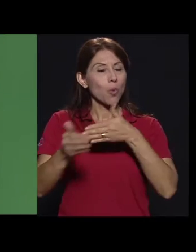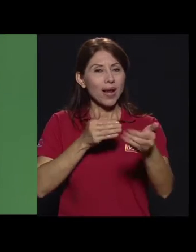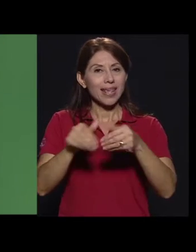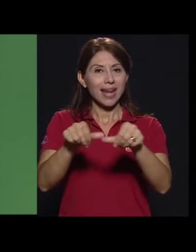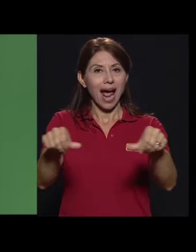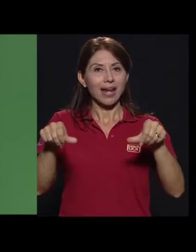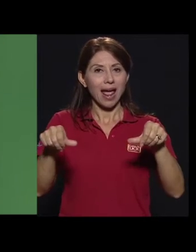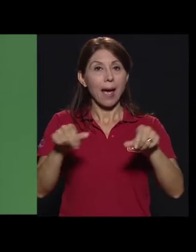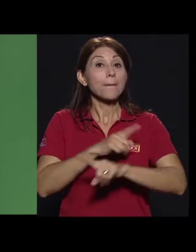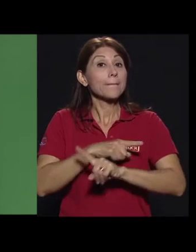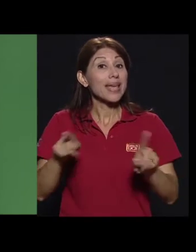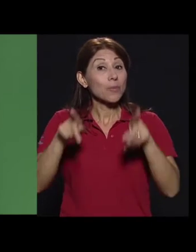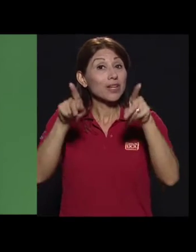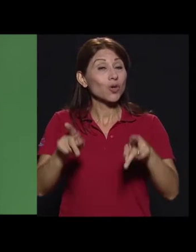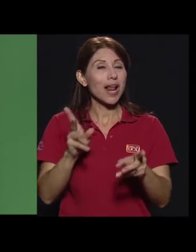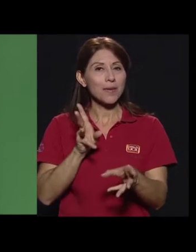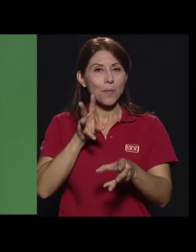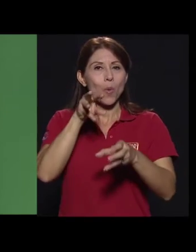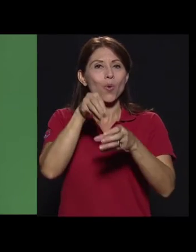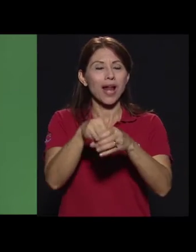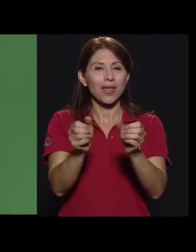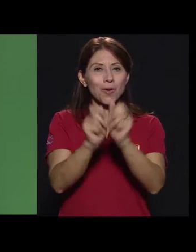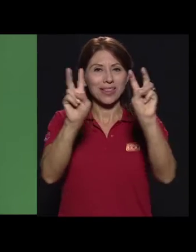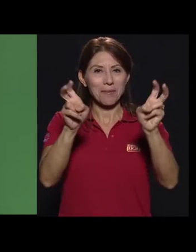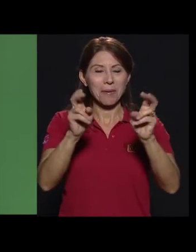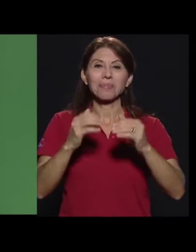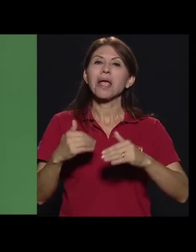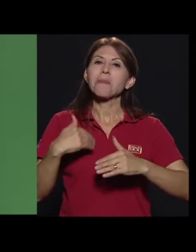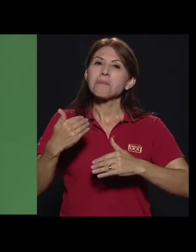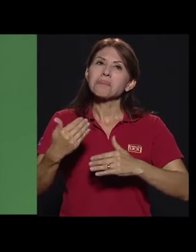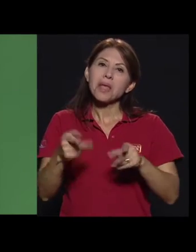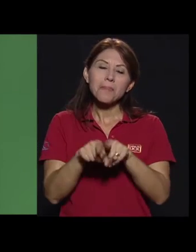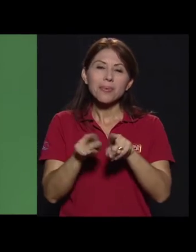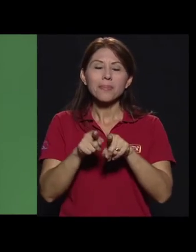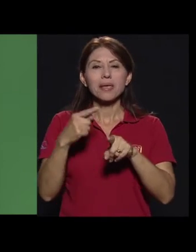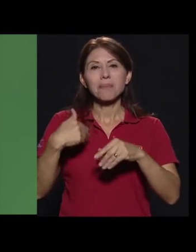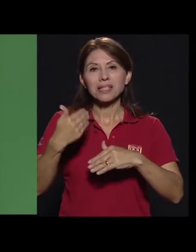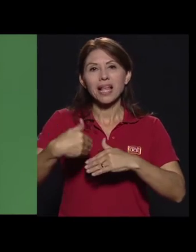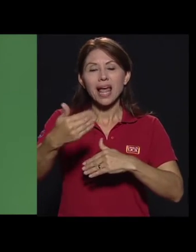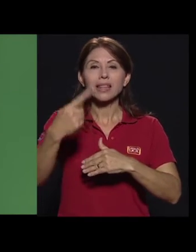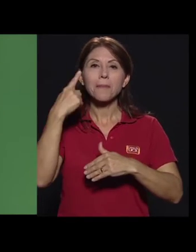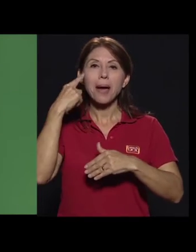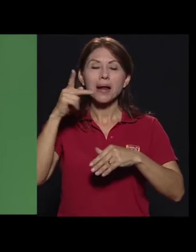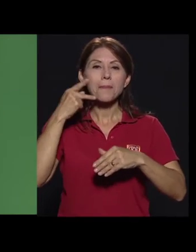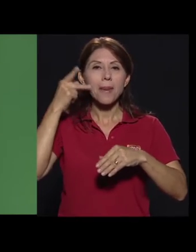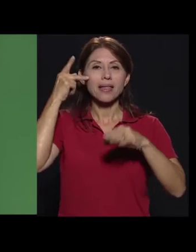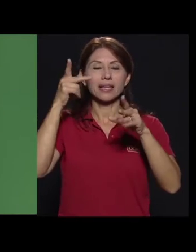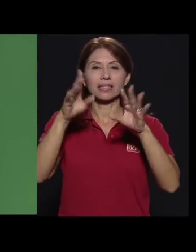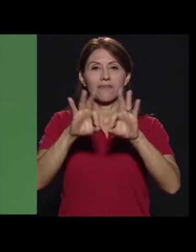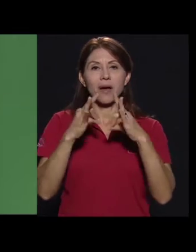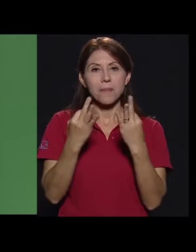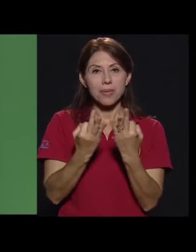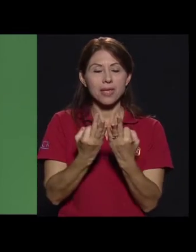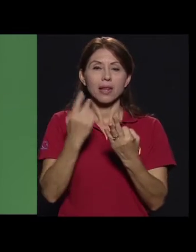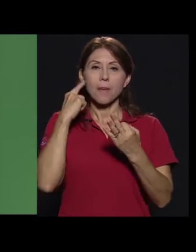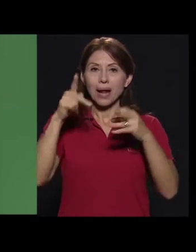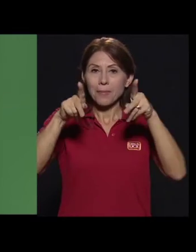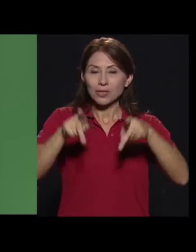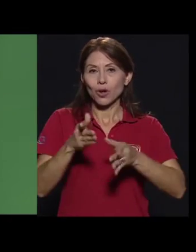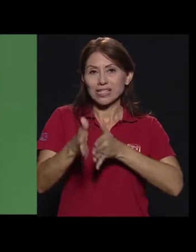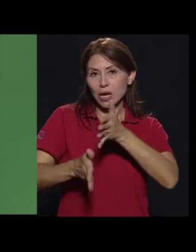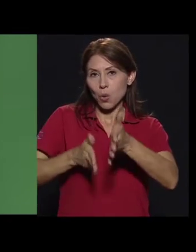otra forma está involucrado, ¿verdad? Más adelante, para padres de familia, para cuidadores, en donde puede ir,